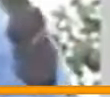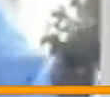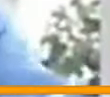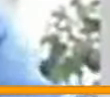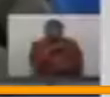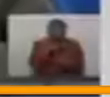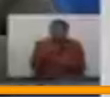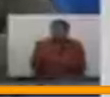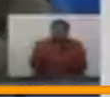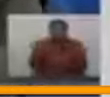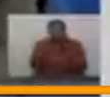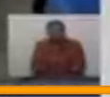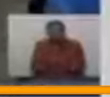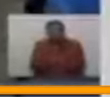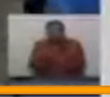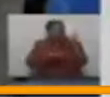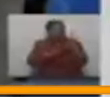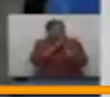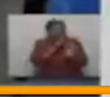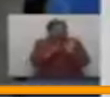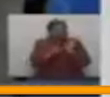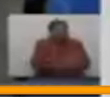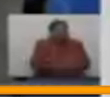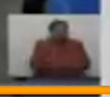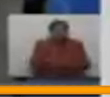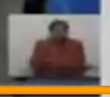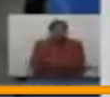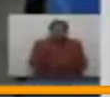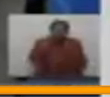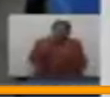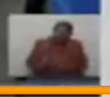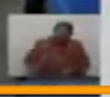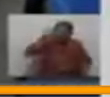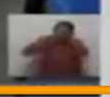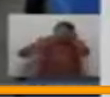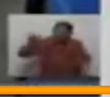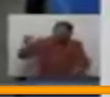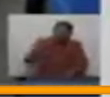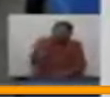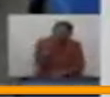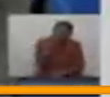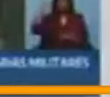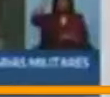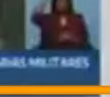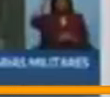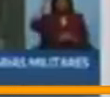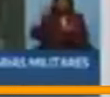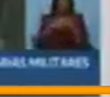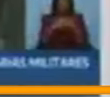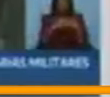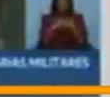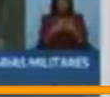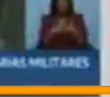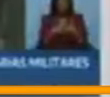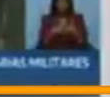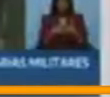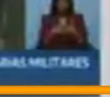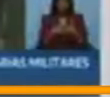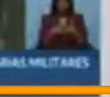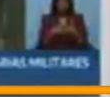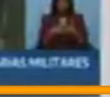de ejemplificar, lo cual lamento de por sí, porque uno quisiera que todo lo que ejemplifica sea